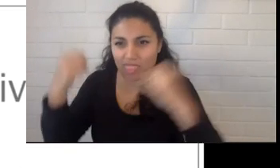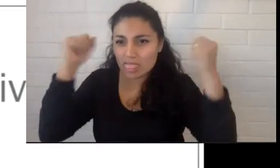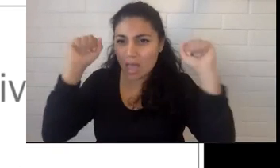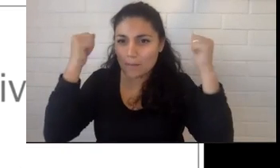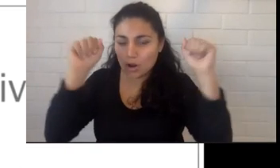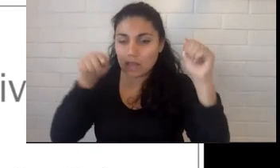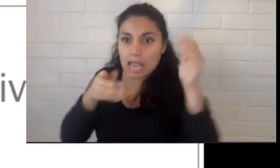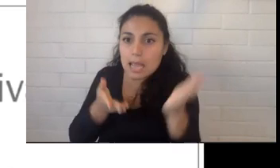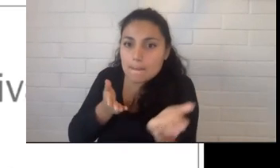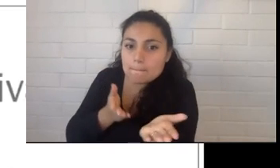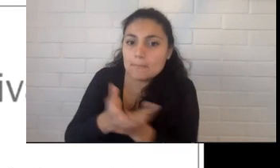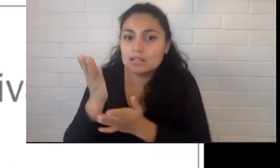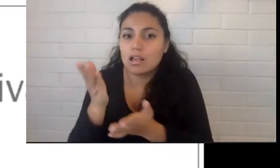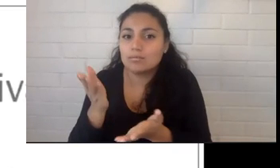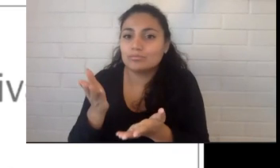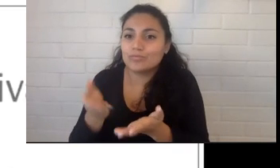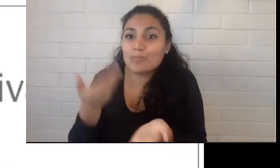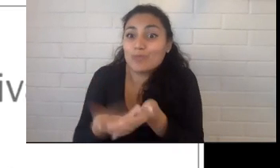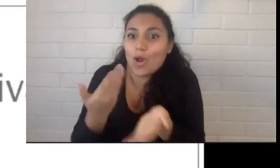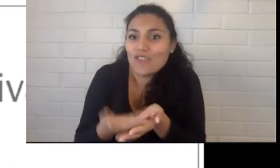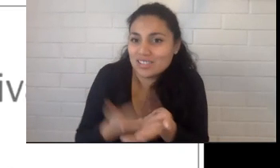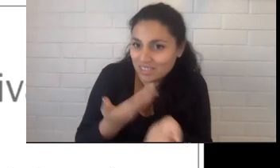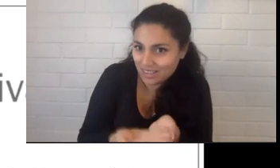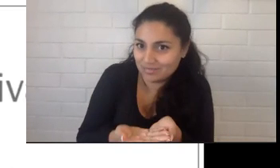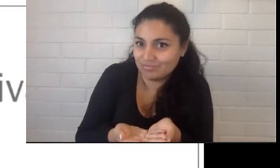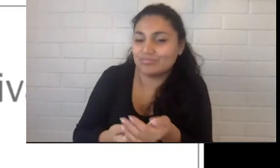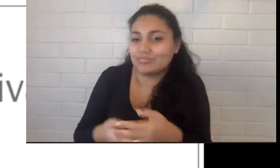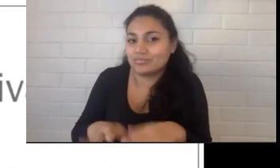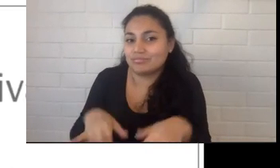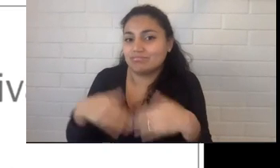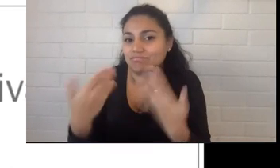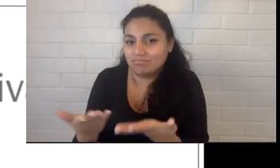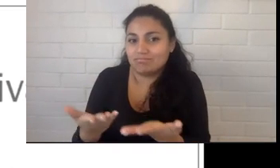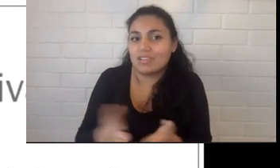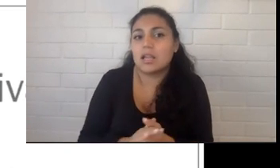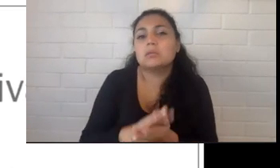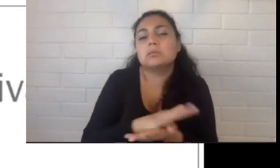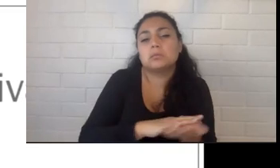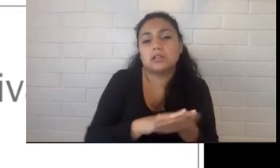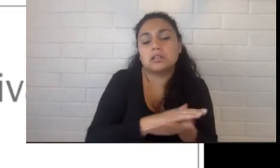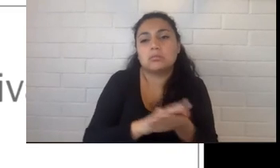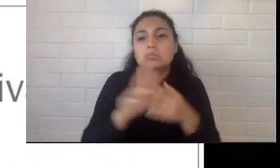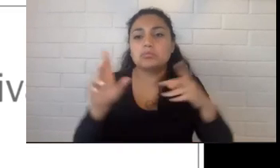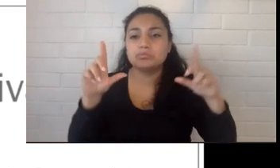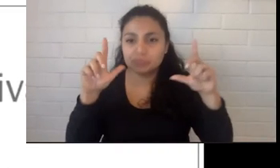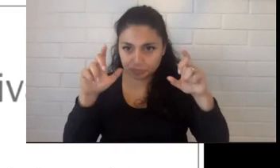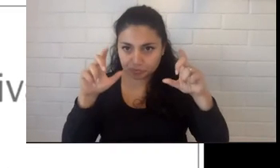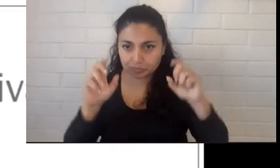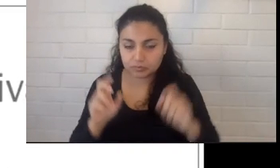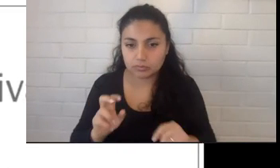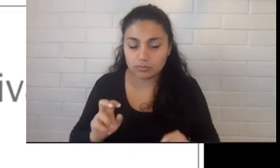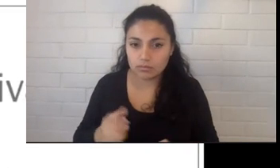lo empieza a sacar el provecho específico, ¿ya? Por ejemplo, acá tenemos una foto de una persona que se encuentra en